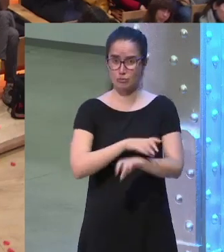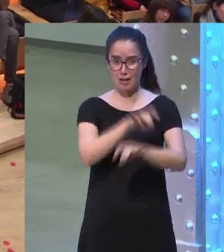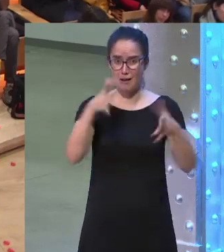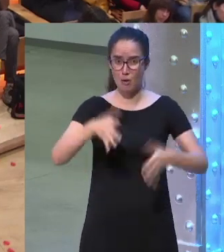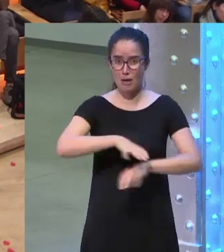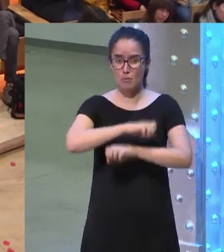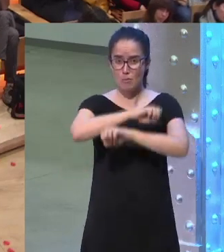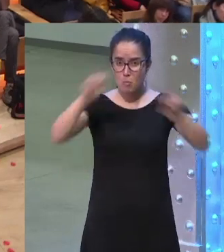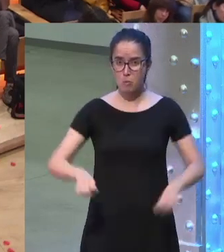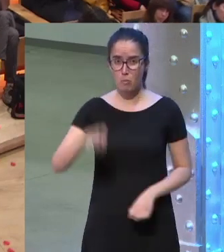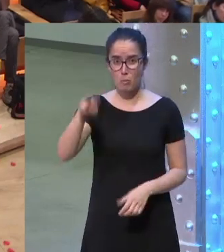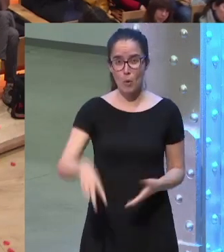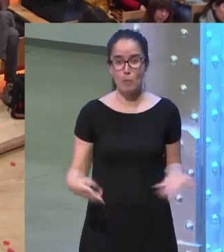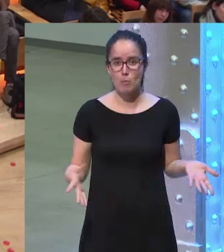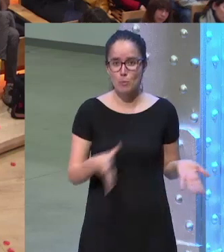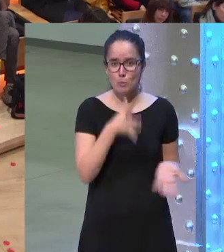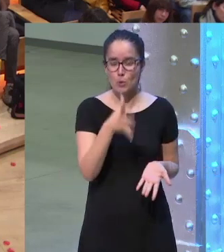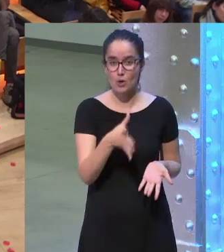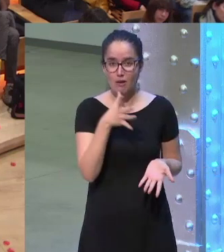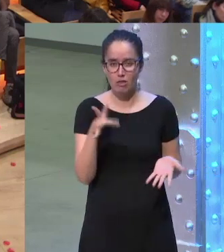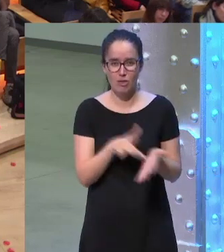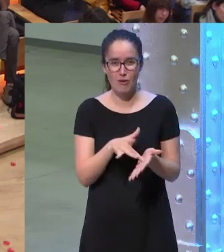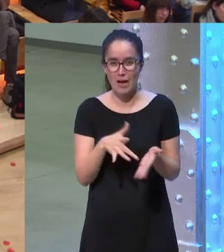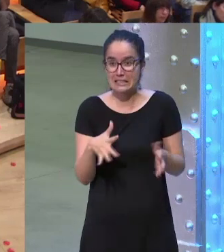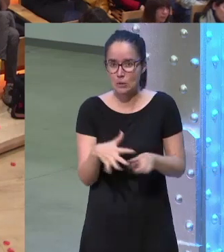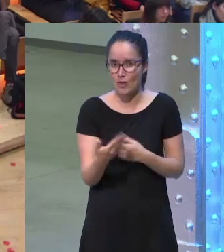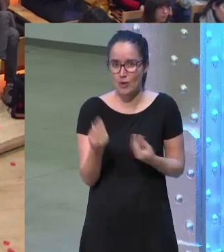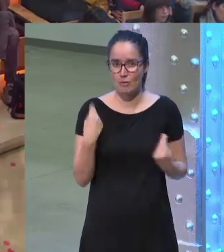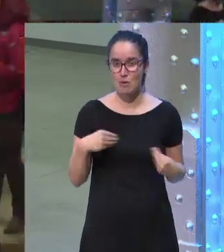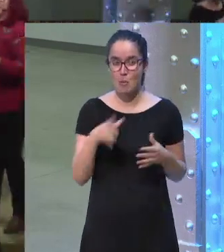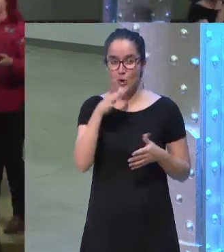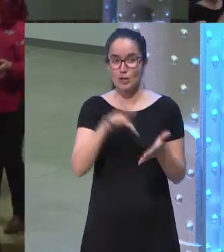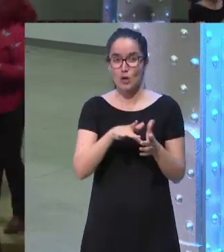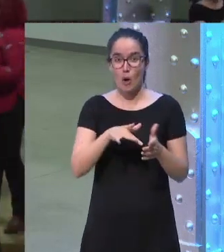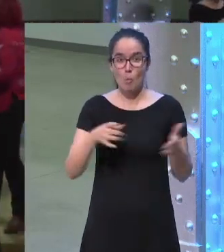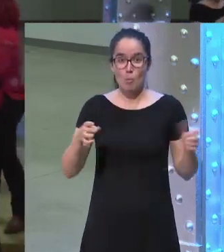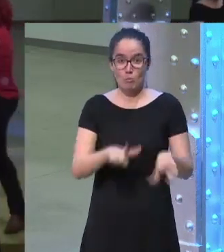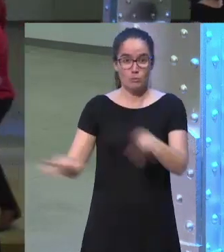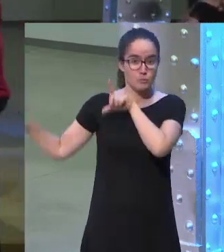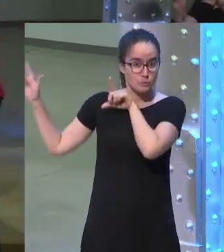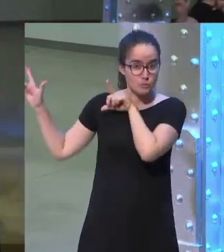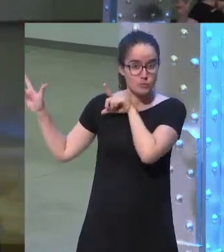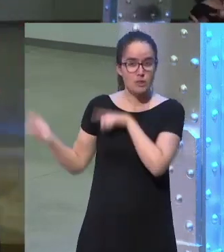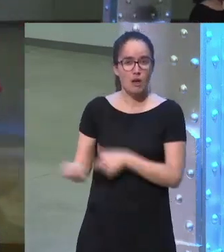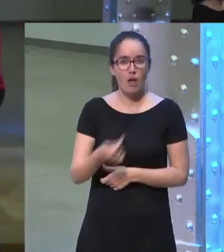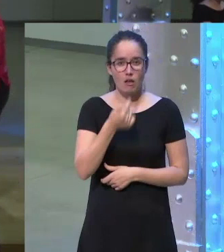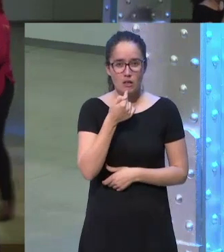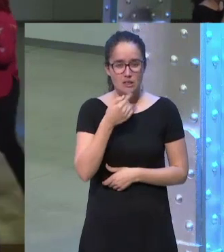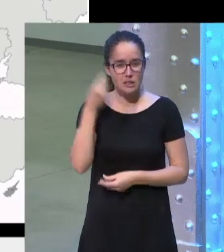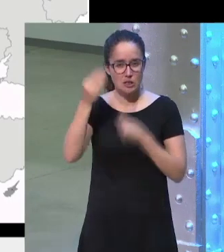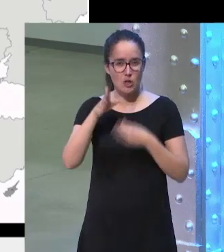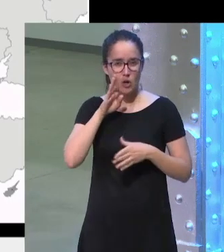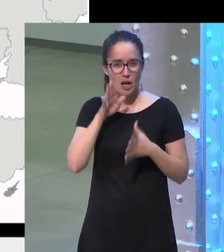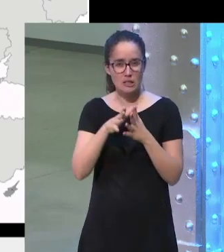tan contundentes. ¿Por qué están pasando las cosas? ¿Por qué tenemos un mapa como este, que es, creo que anterior